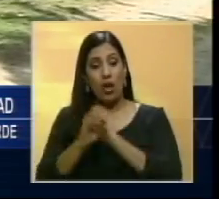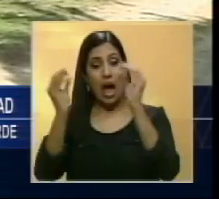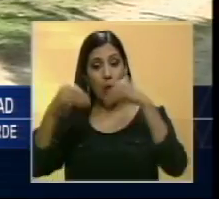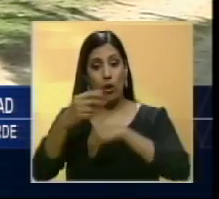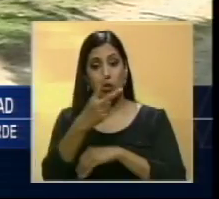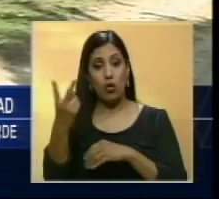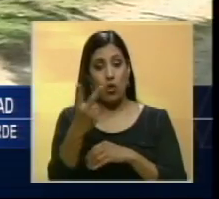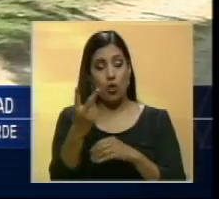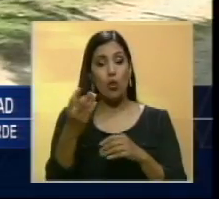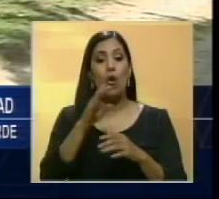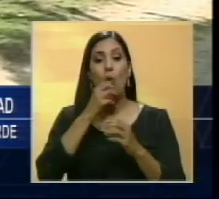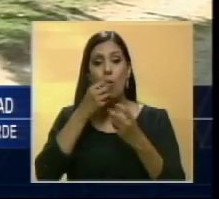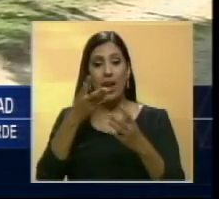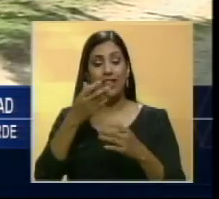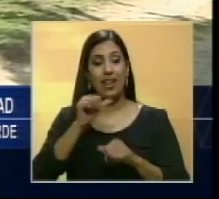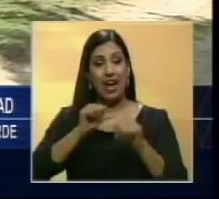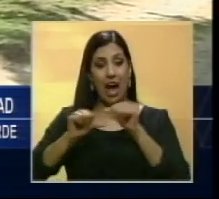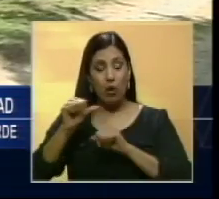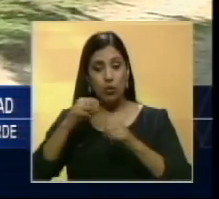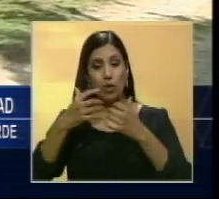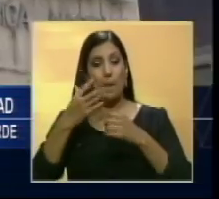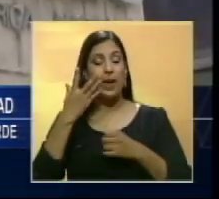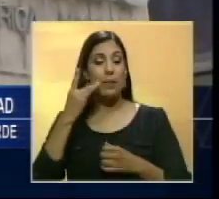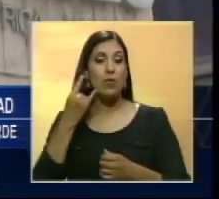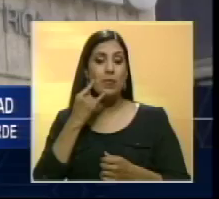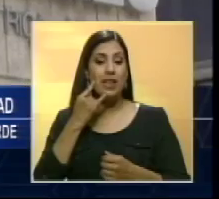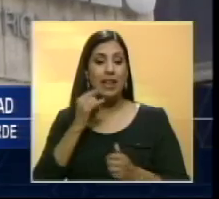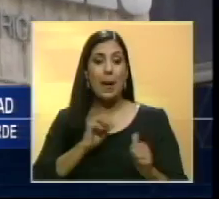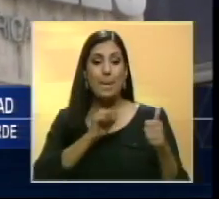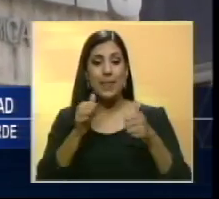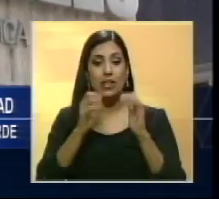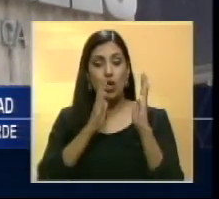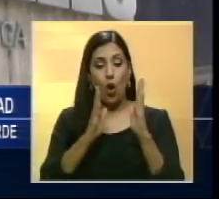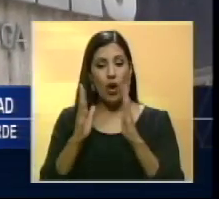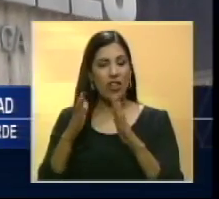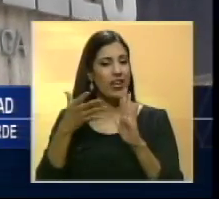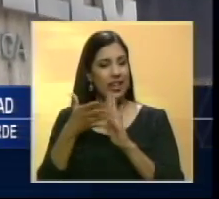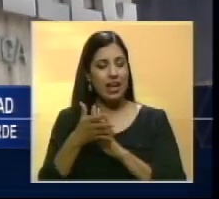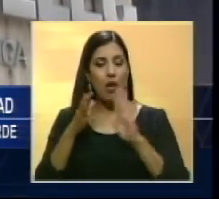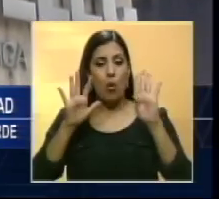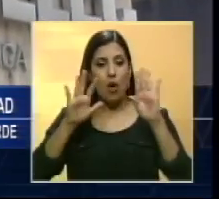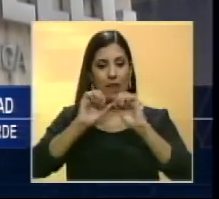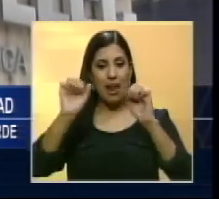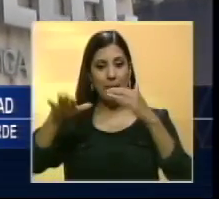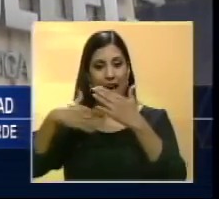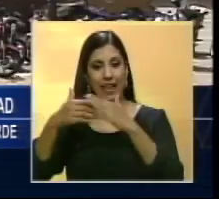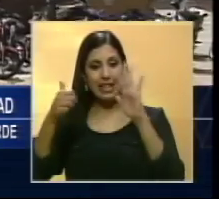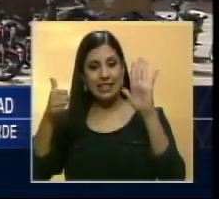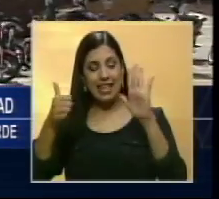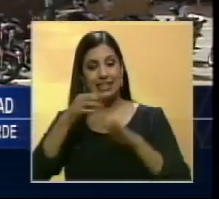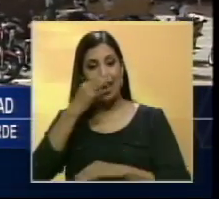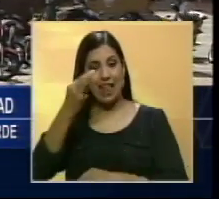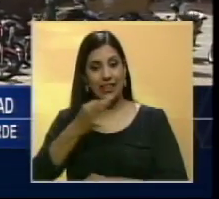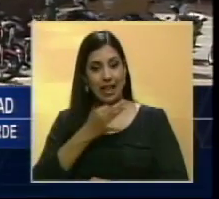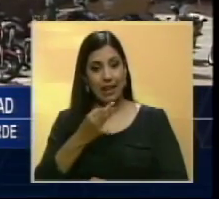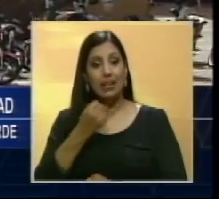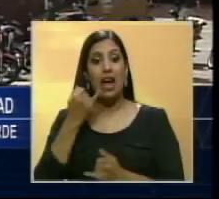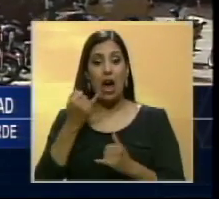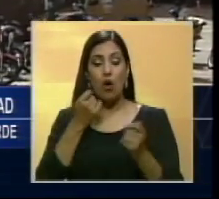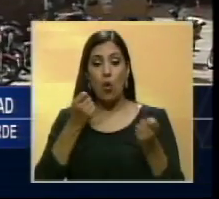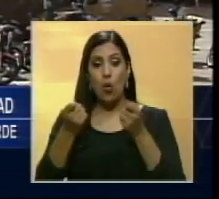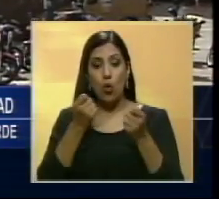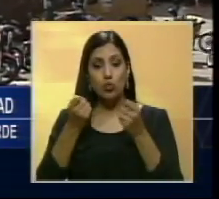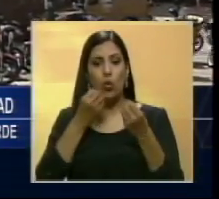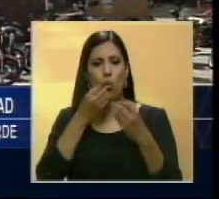las partes determina que la autogeneración estará activa en el horario comprendido de 9 de la mañana a 6 de la tarde. La medida se